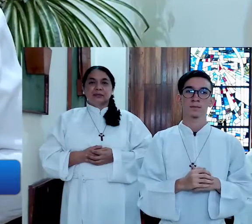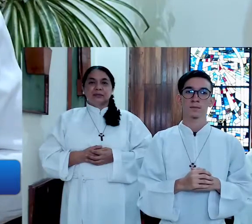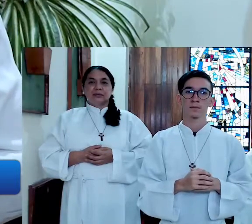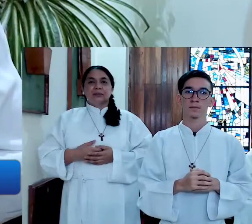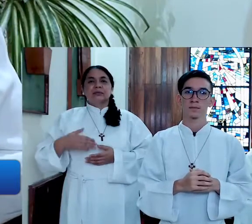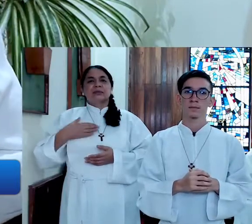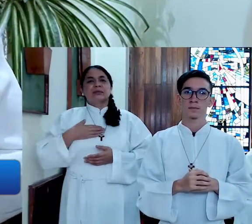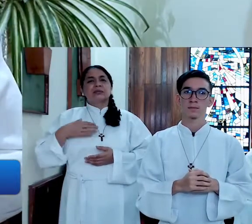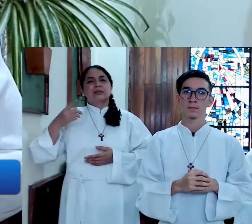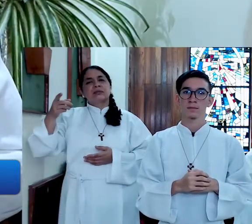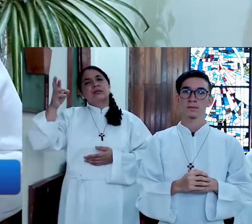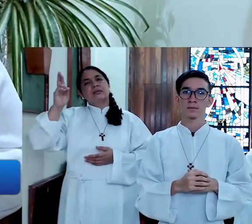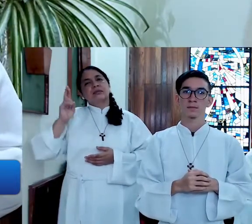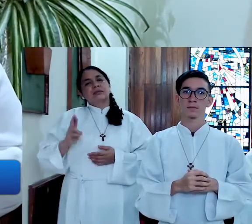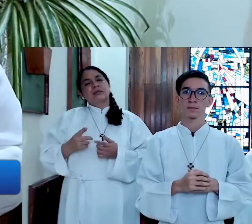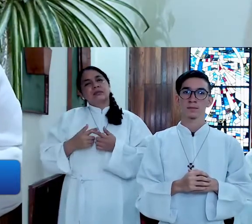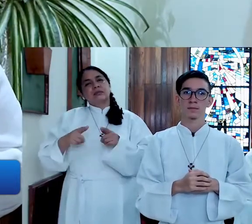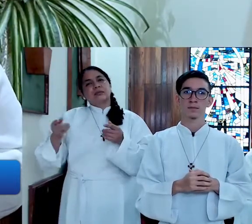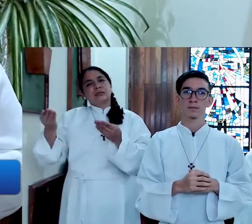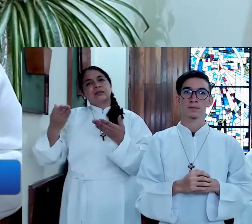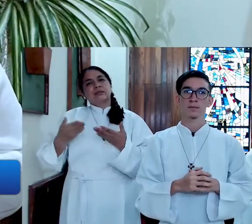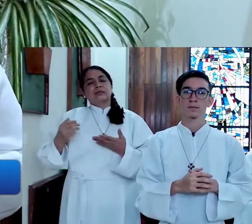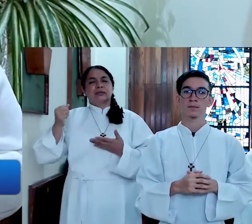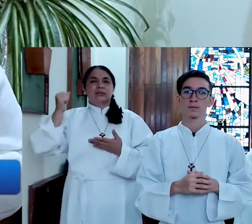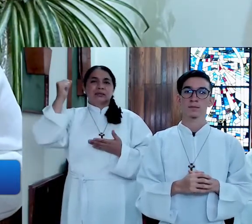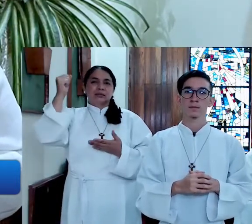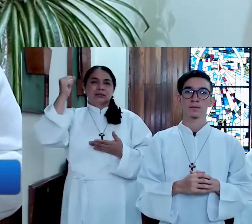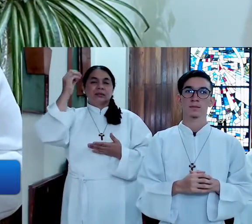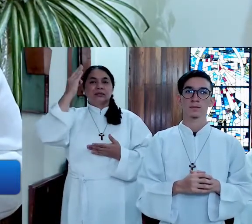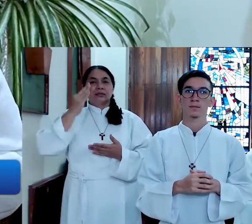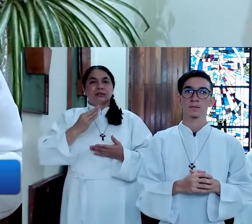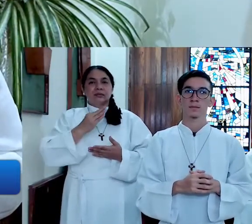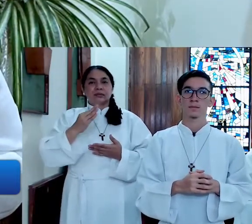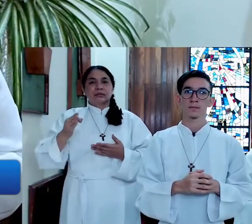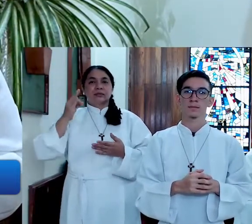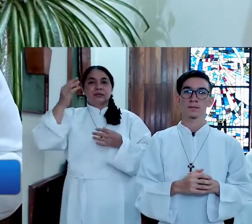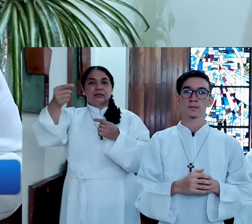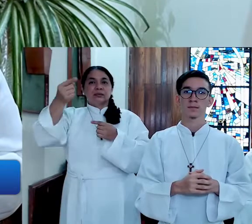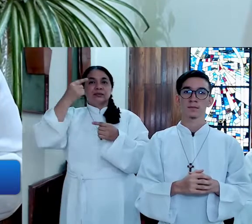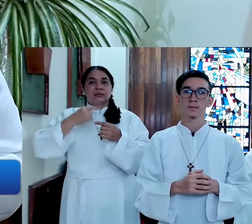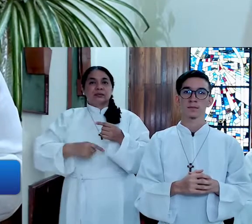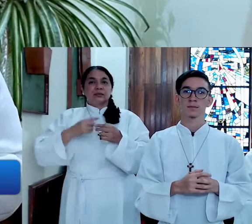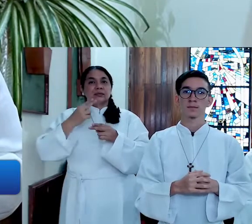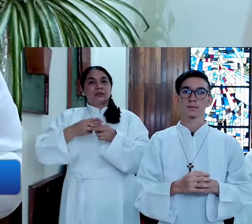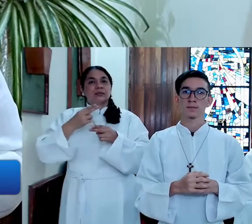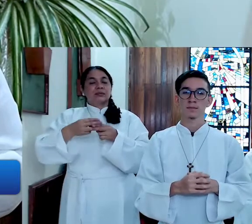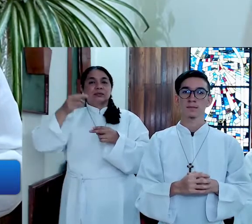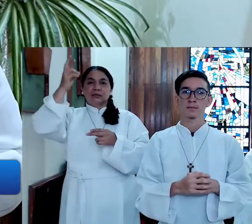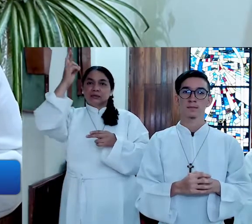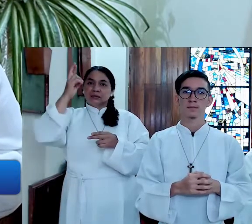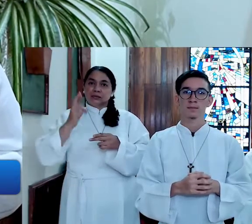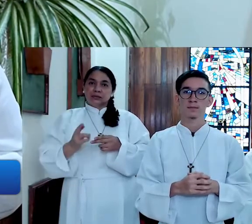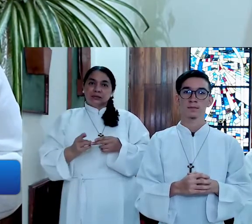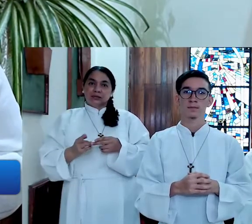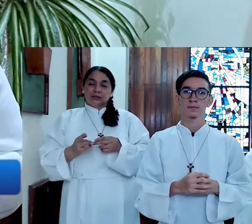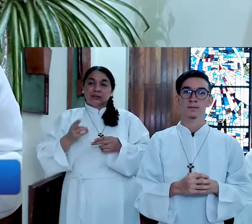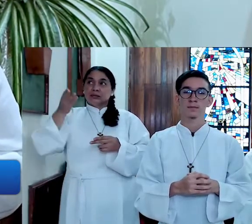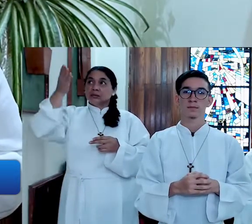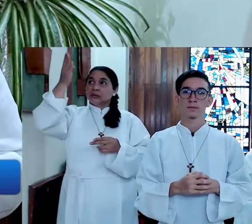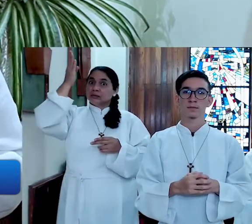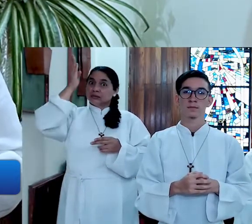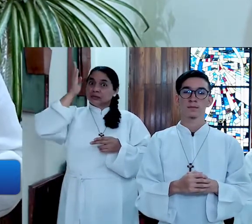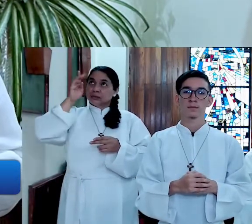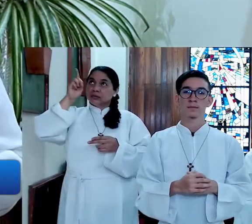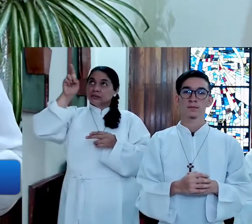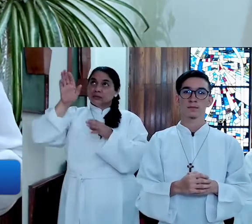Libéranos, Señor, y danos tu victoria. Bendito el que viene en nombre del Señor. Que Dios desde